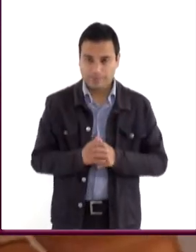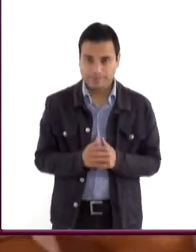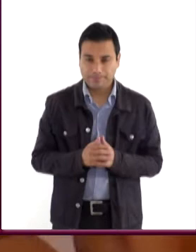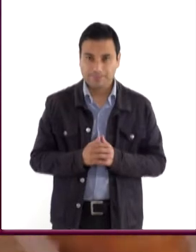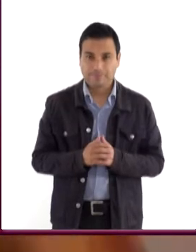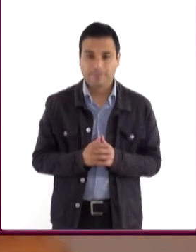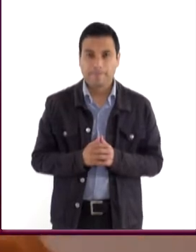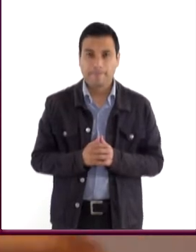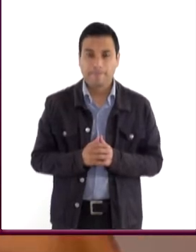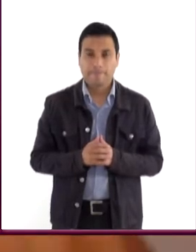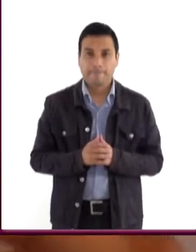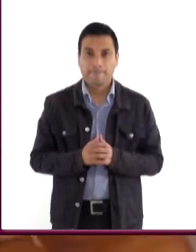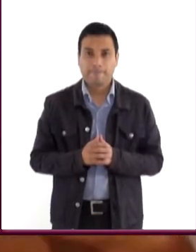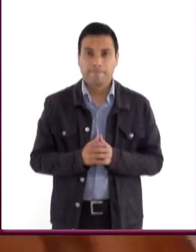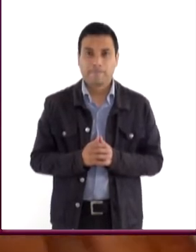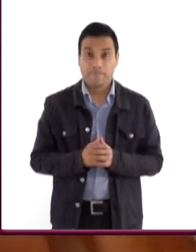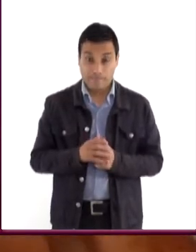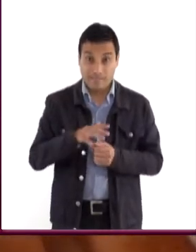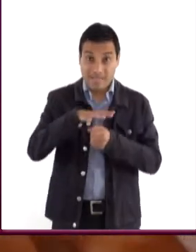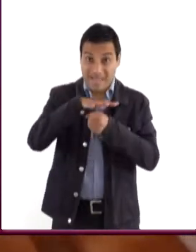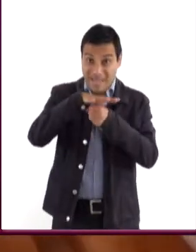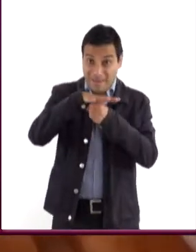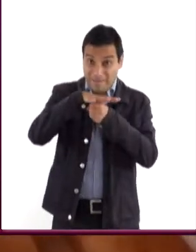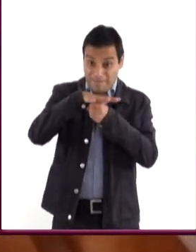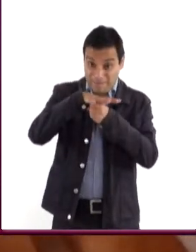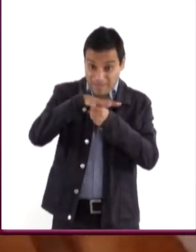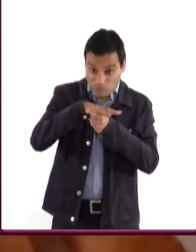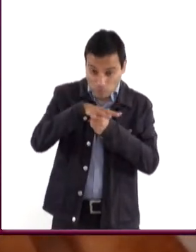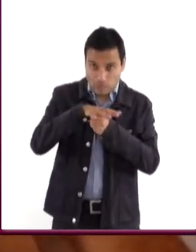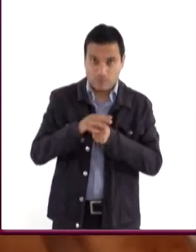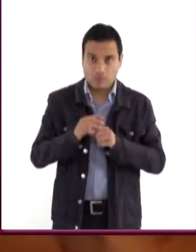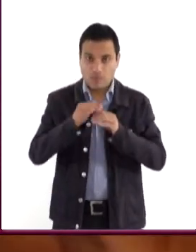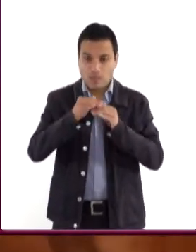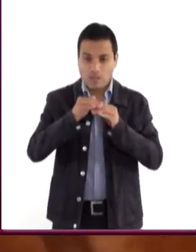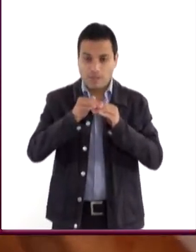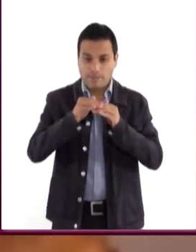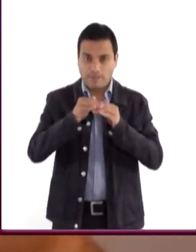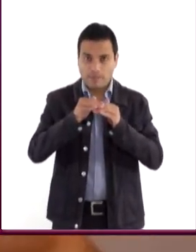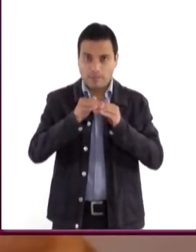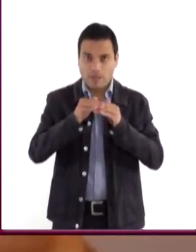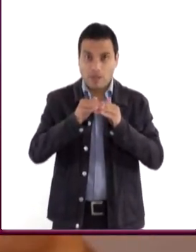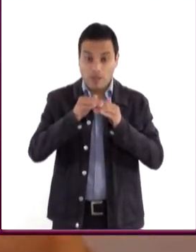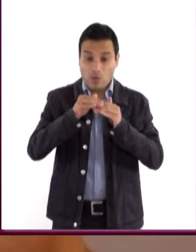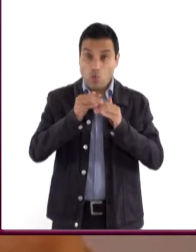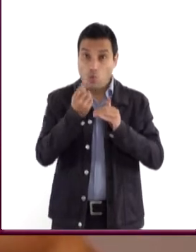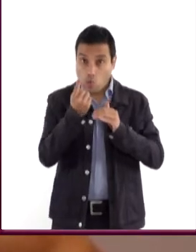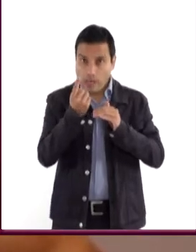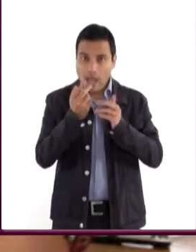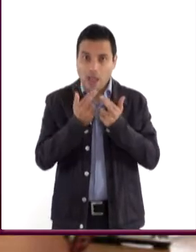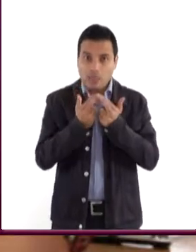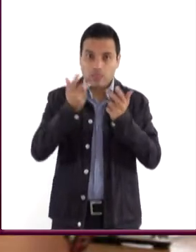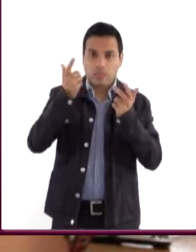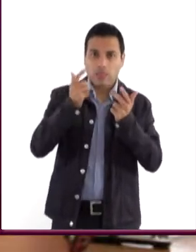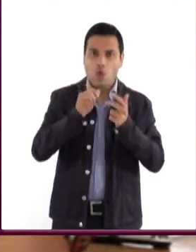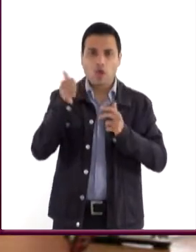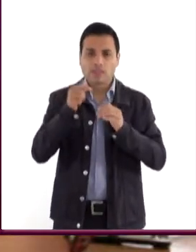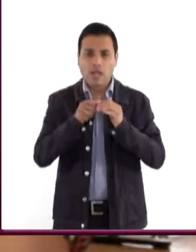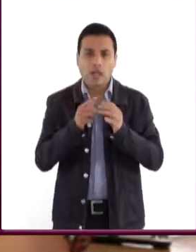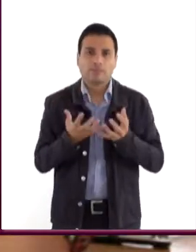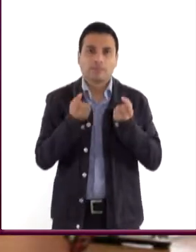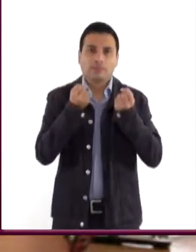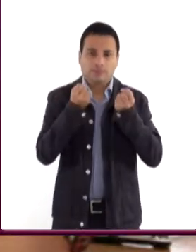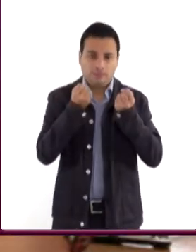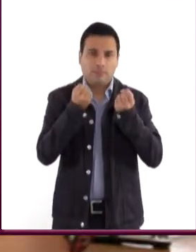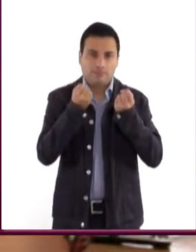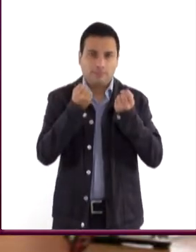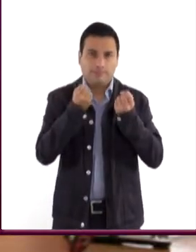cuales al tener cierta presión pueden irse fracturando, pero si se rompe una queda otra, como que le